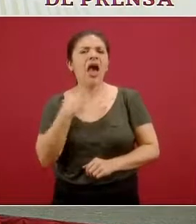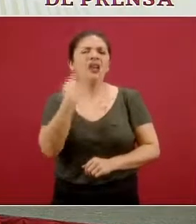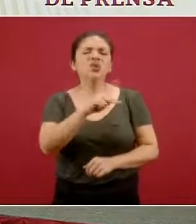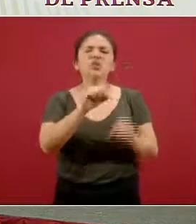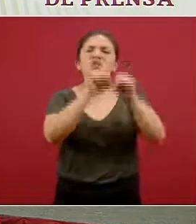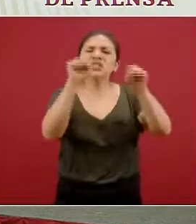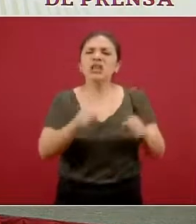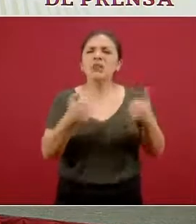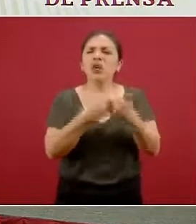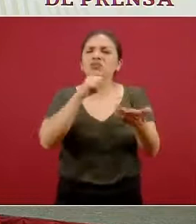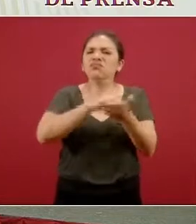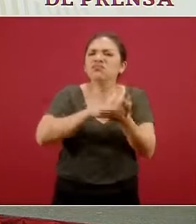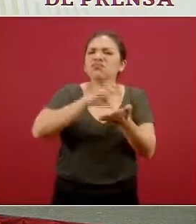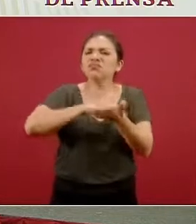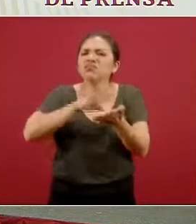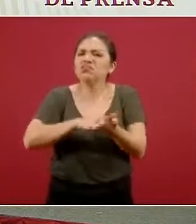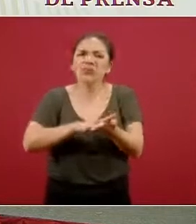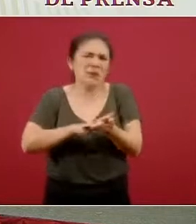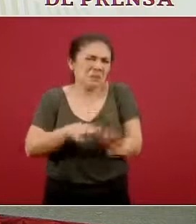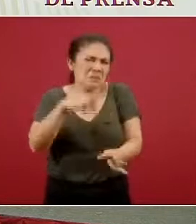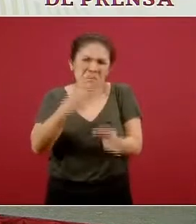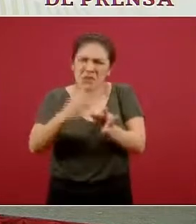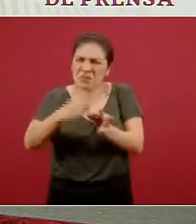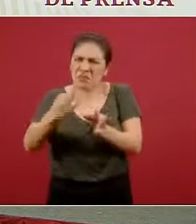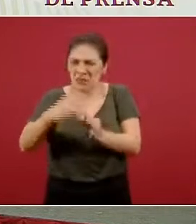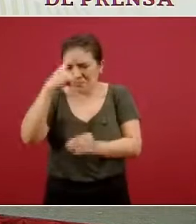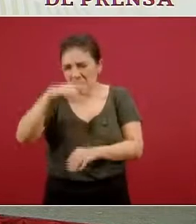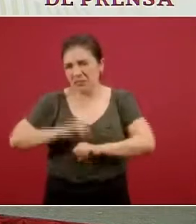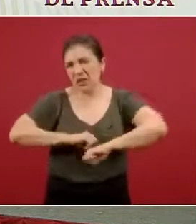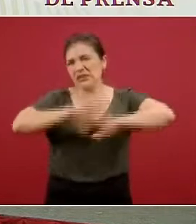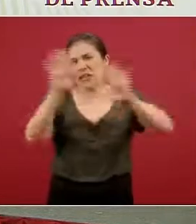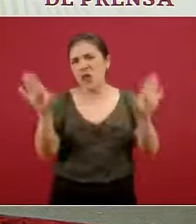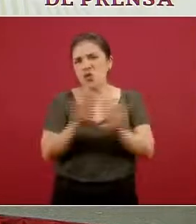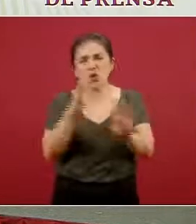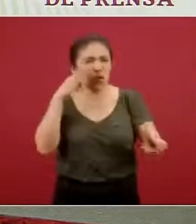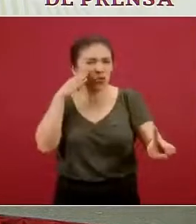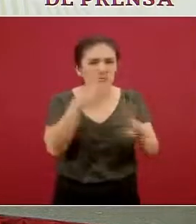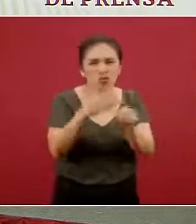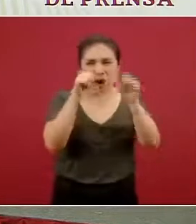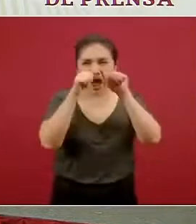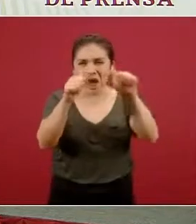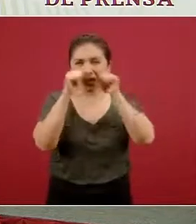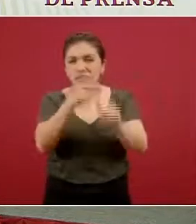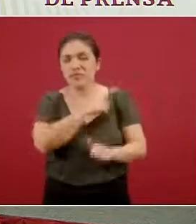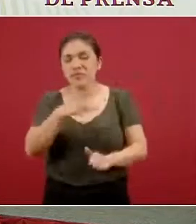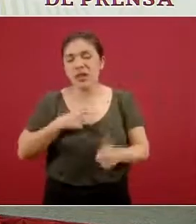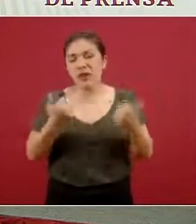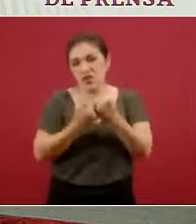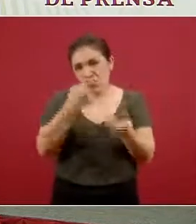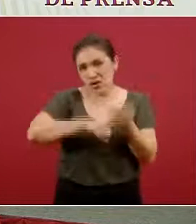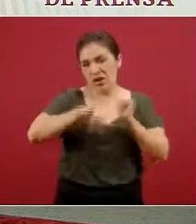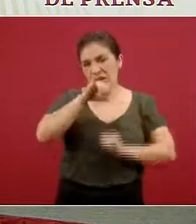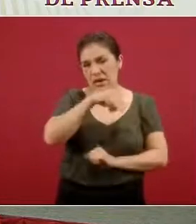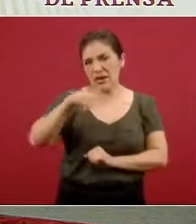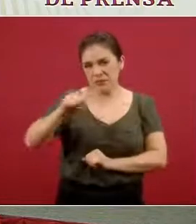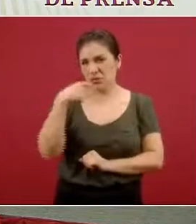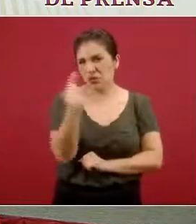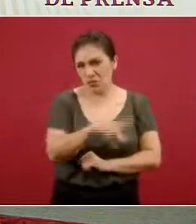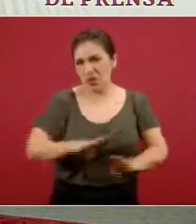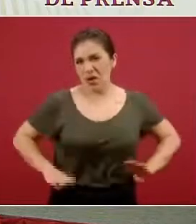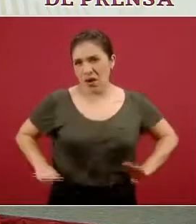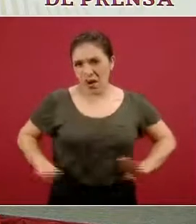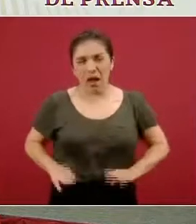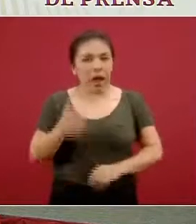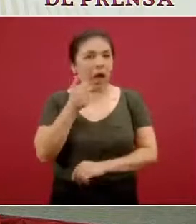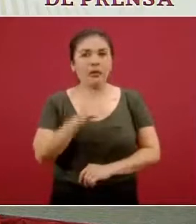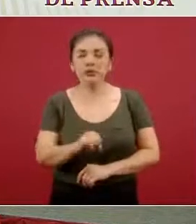lógicamente registran esto a la perfección para efectos del enfoque que tiene también el Instituto Mexicano del